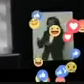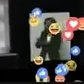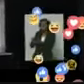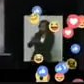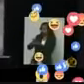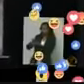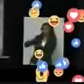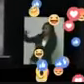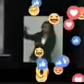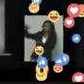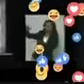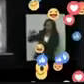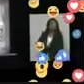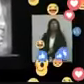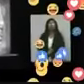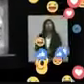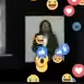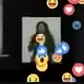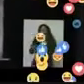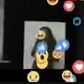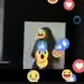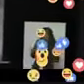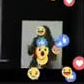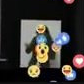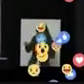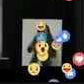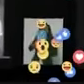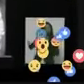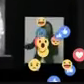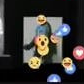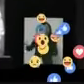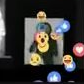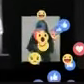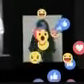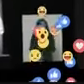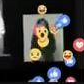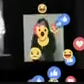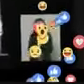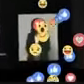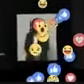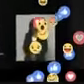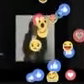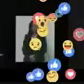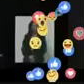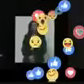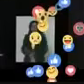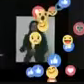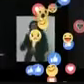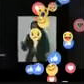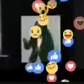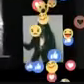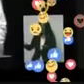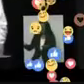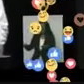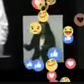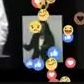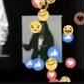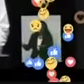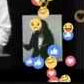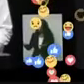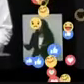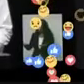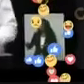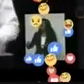garete. Si no, es pregúntale a este tipo que de pedofílico, de narcotraficante, que